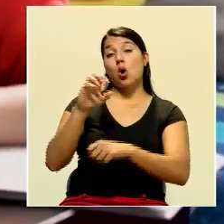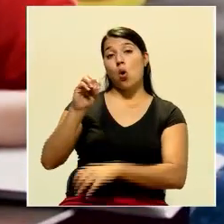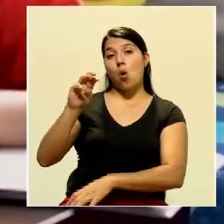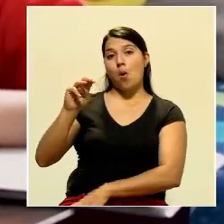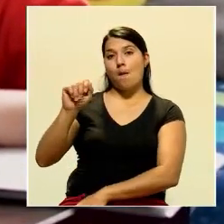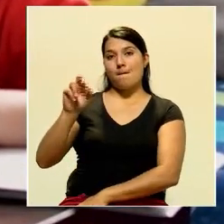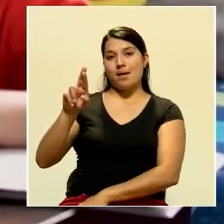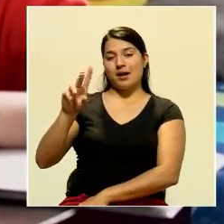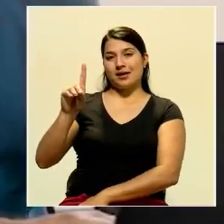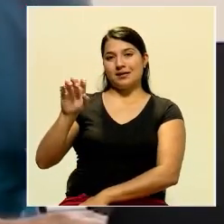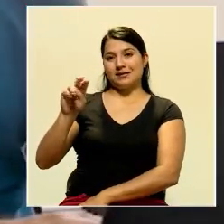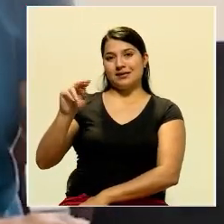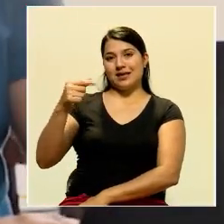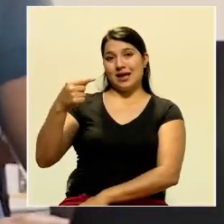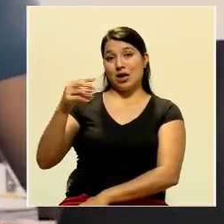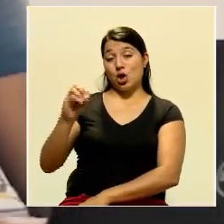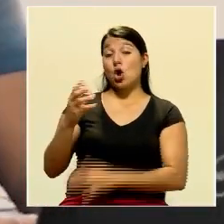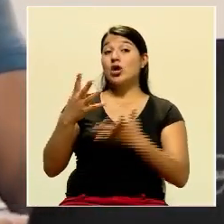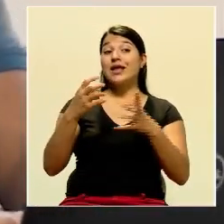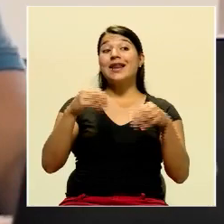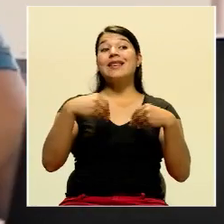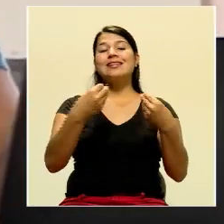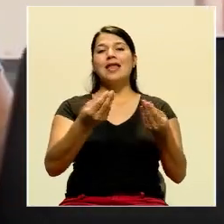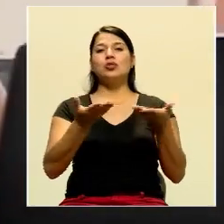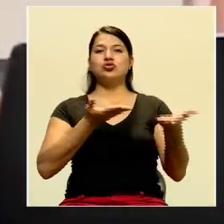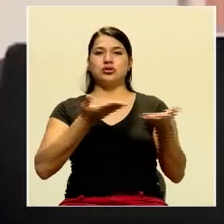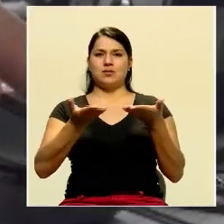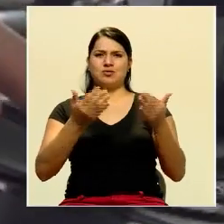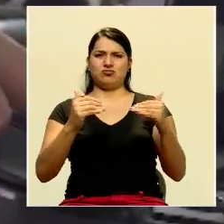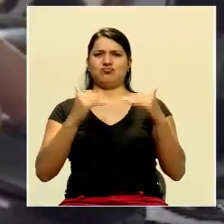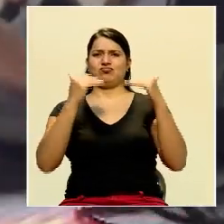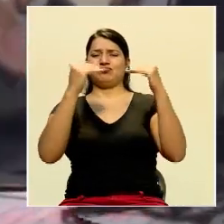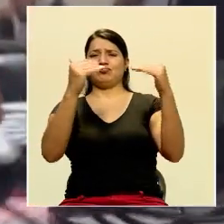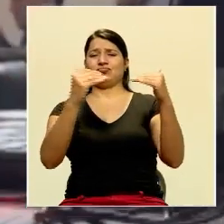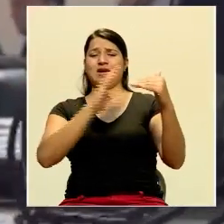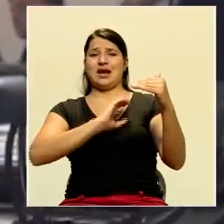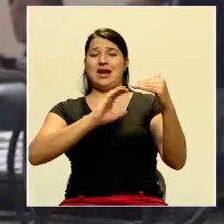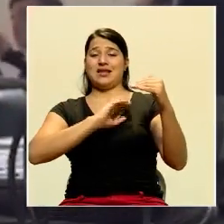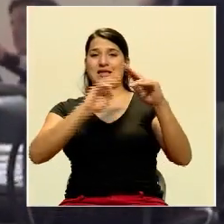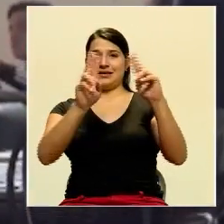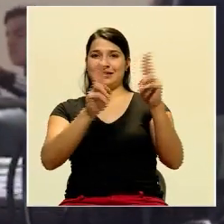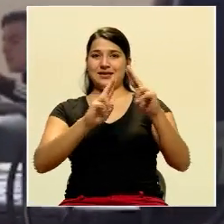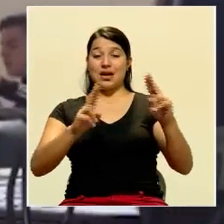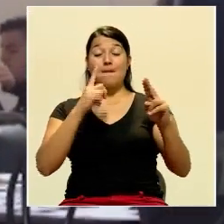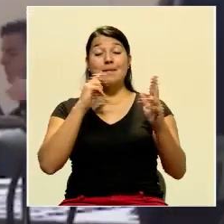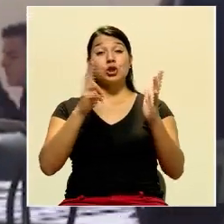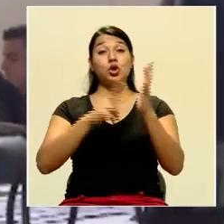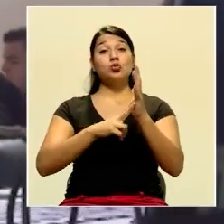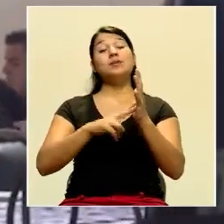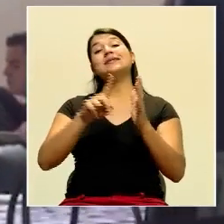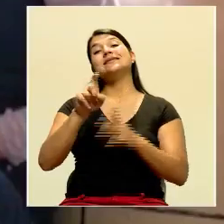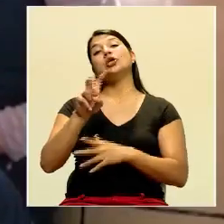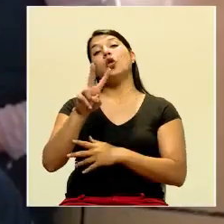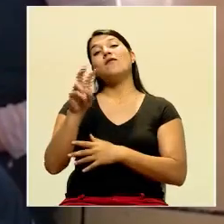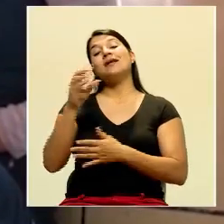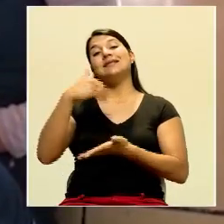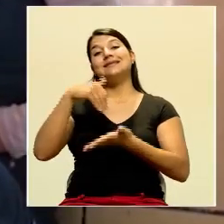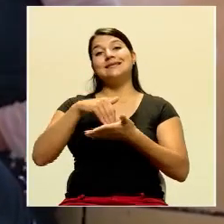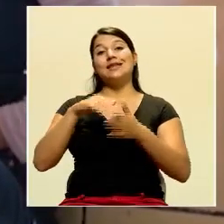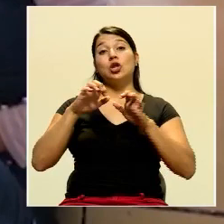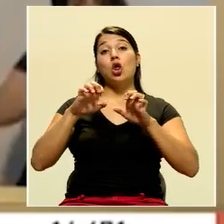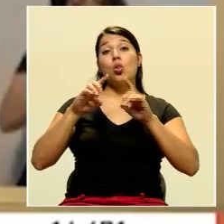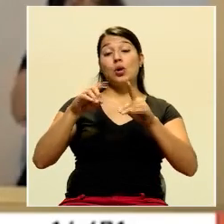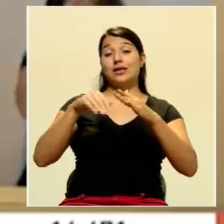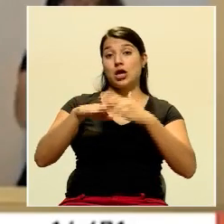con un servicio de acceso a Internet de alta calidad a 2.120 centros educativos a nivel nacional.